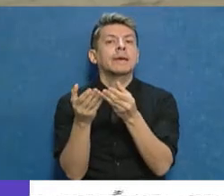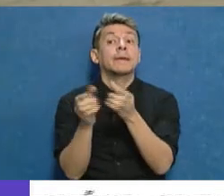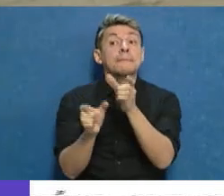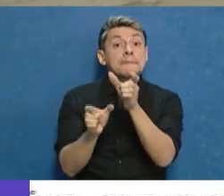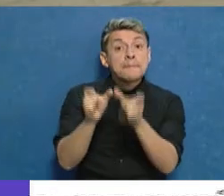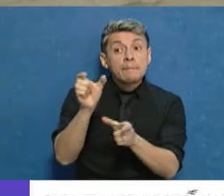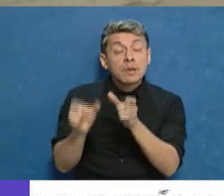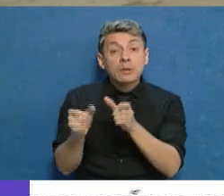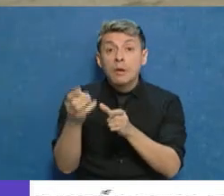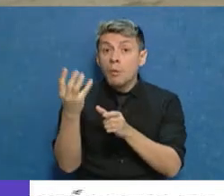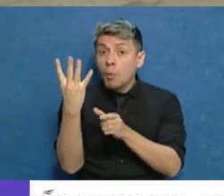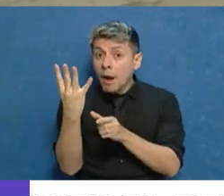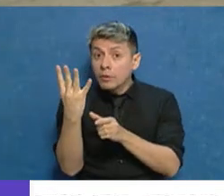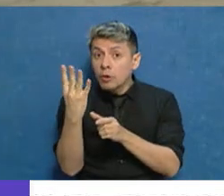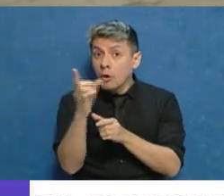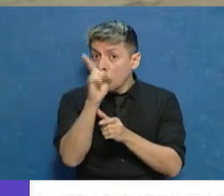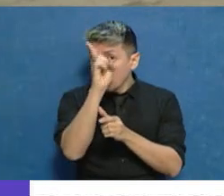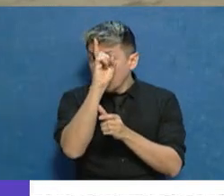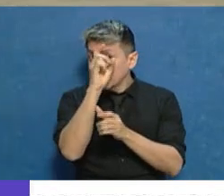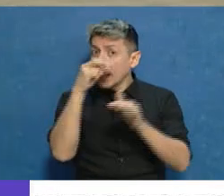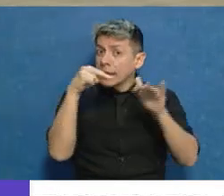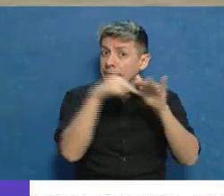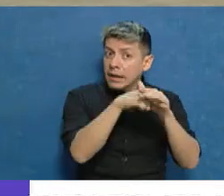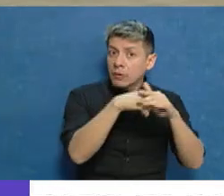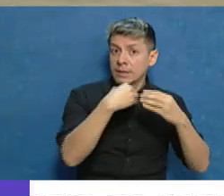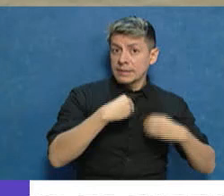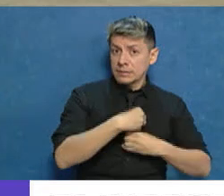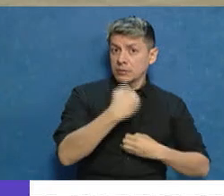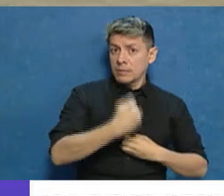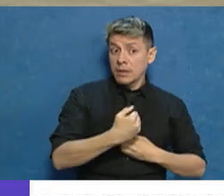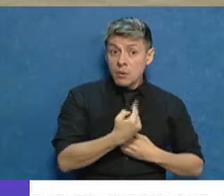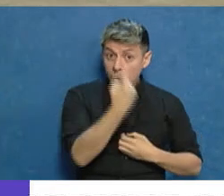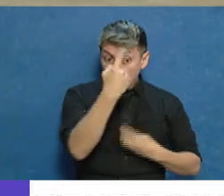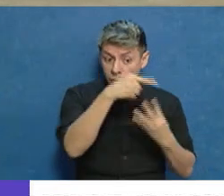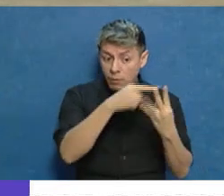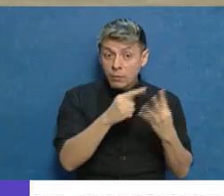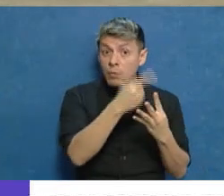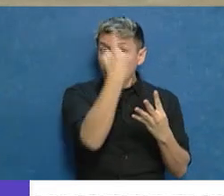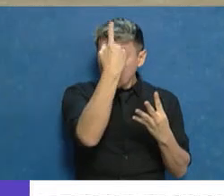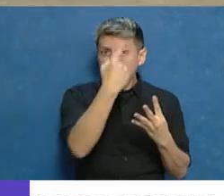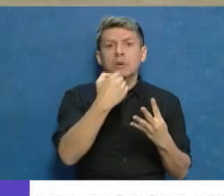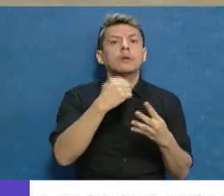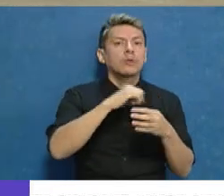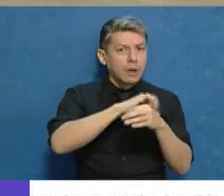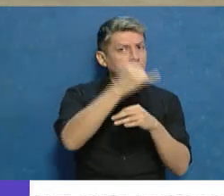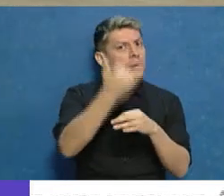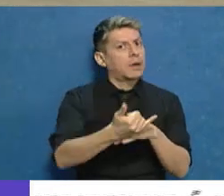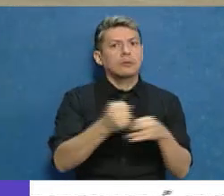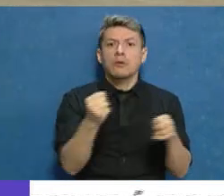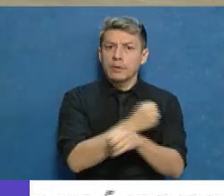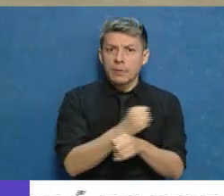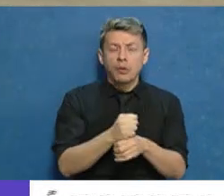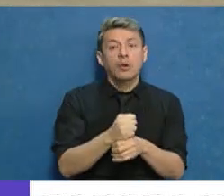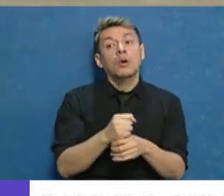personas internadas con síntomas, una de las cuales ya dio positivo hoy, y tenemos un ayudante